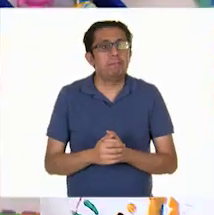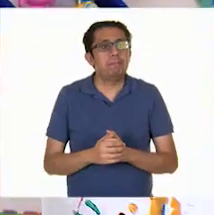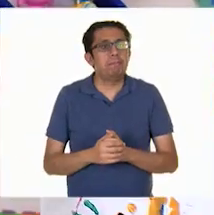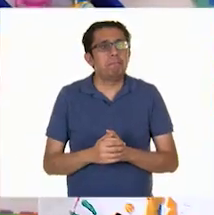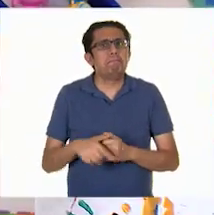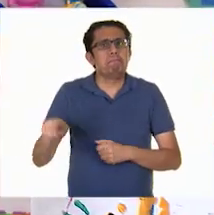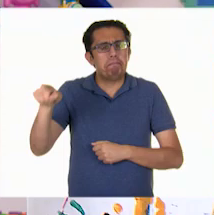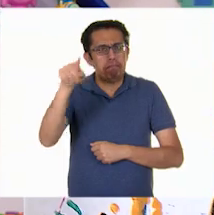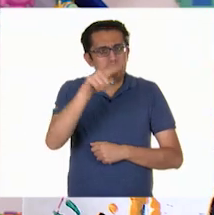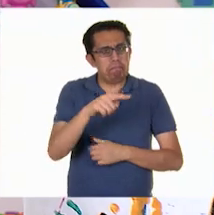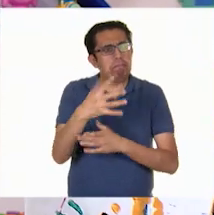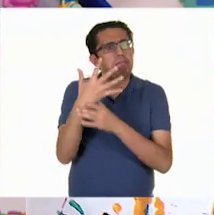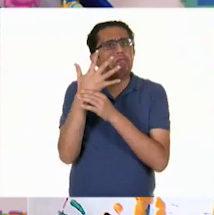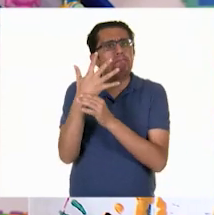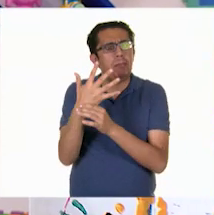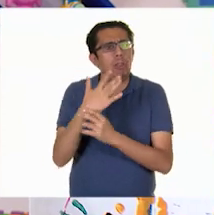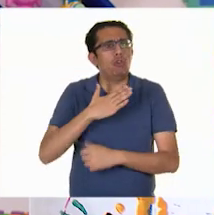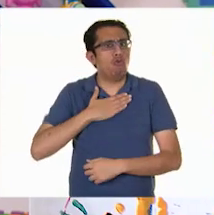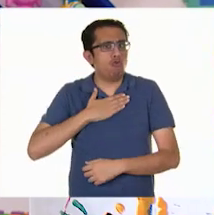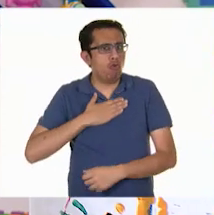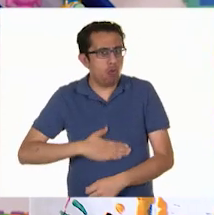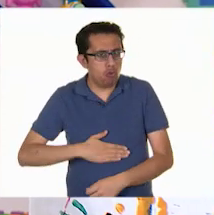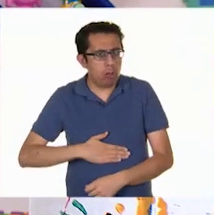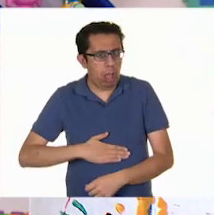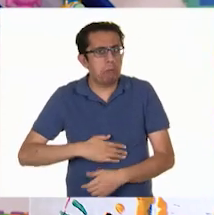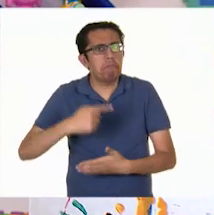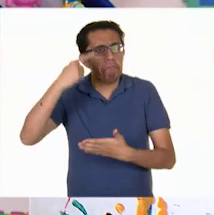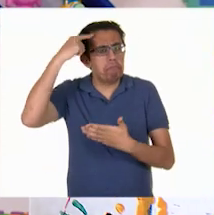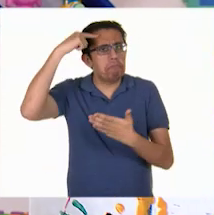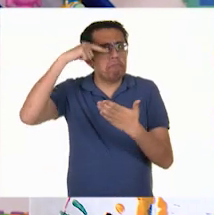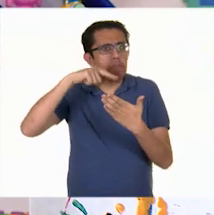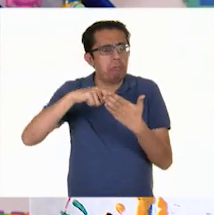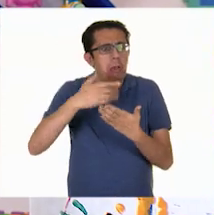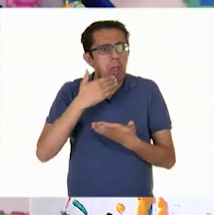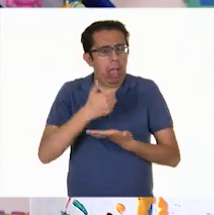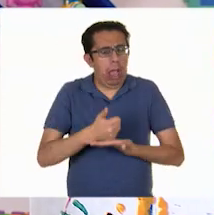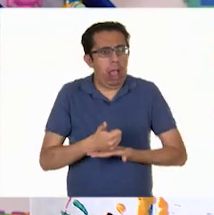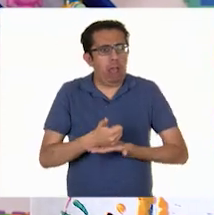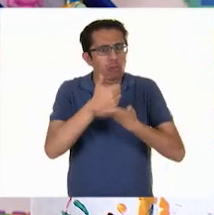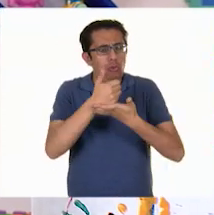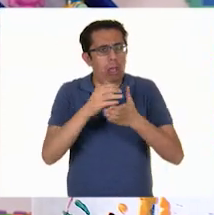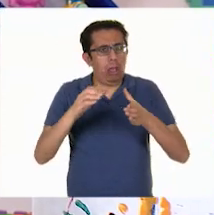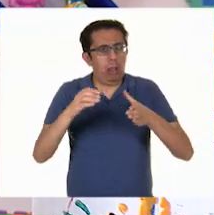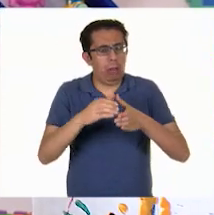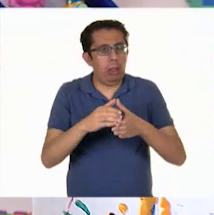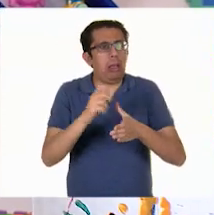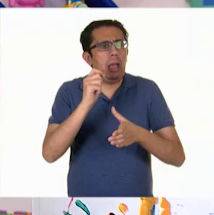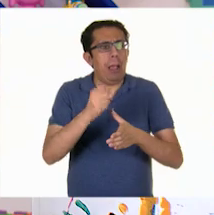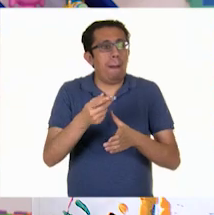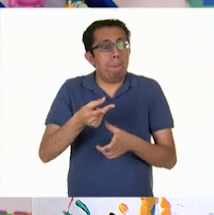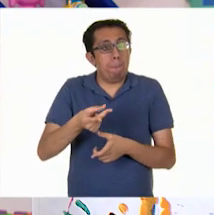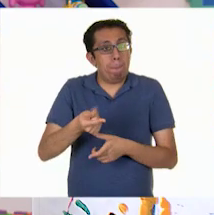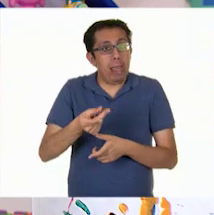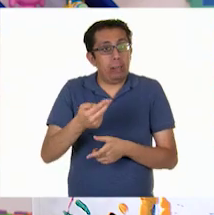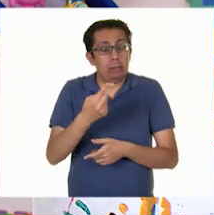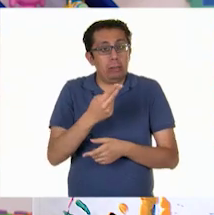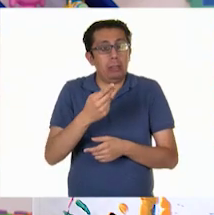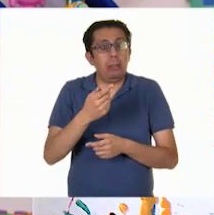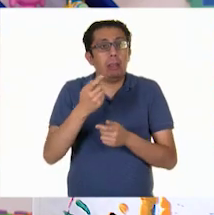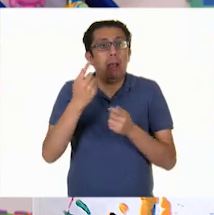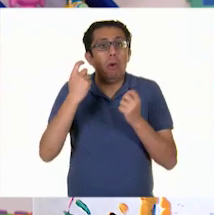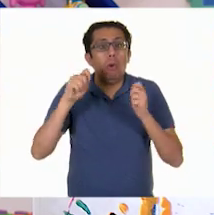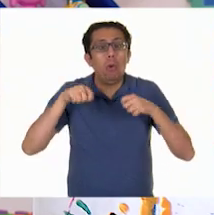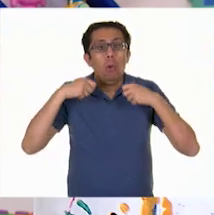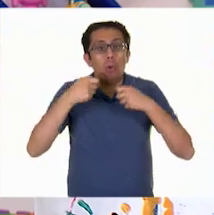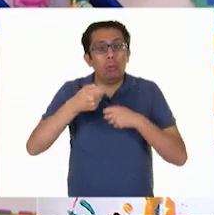ambos plantearon como justas están muy bien para ayudar a la comunidad. Tanto que los perros anden con correa por